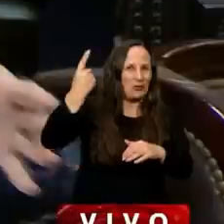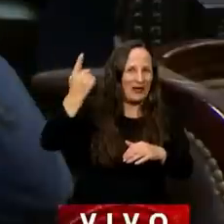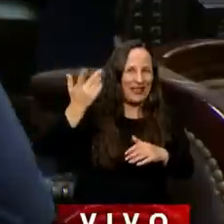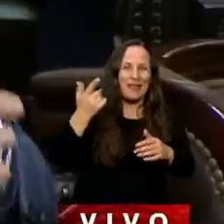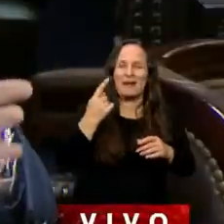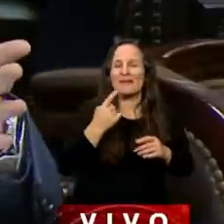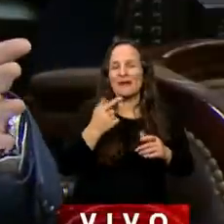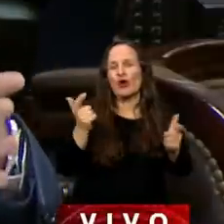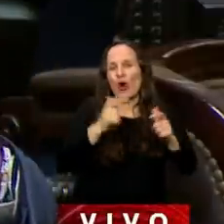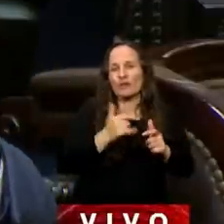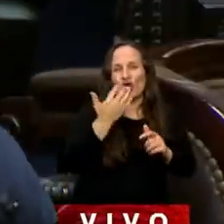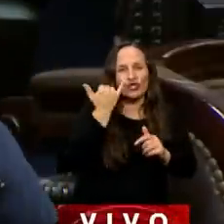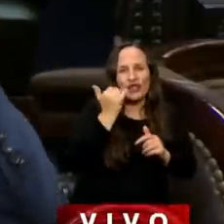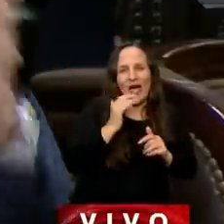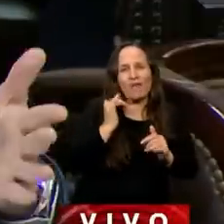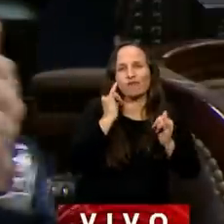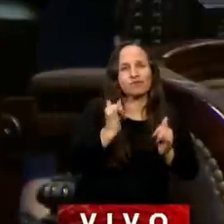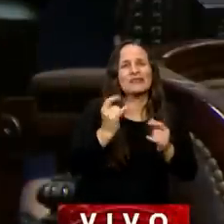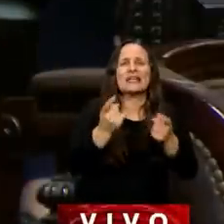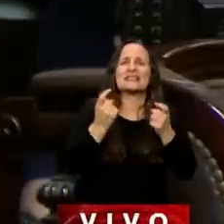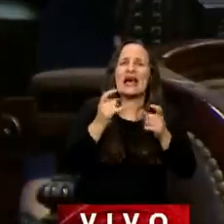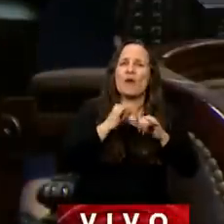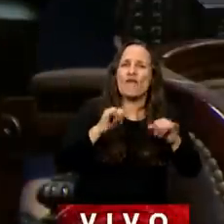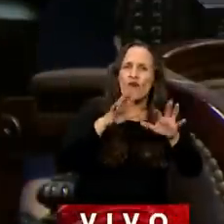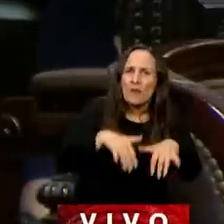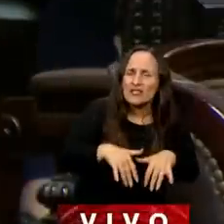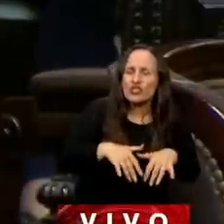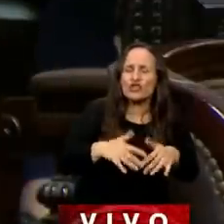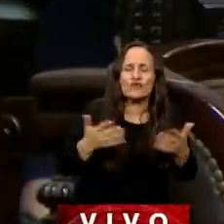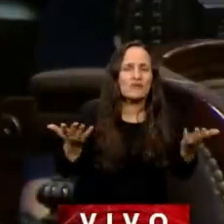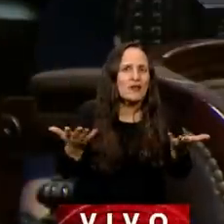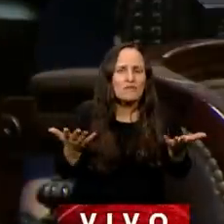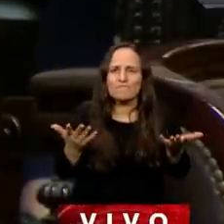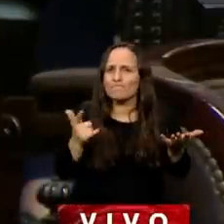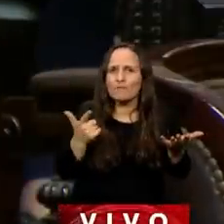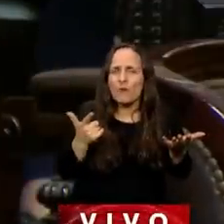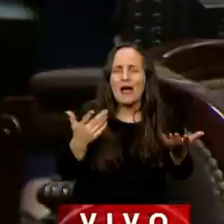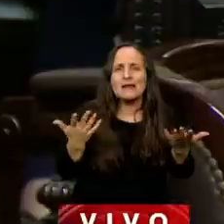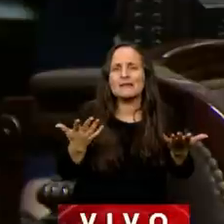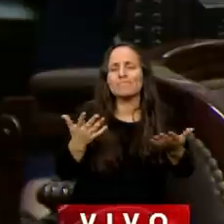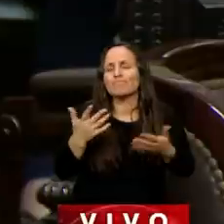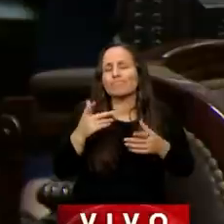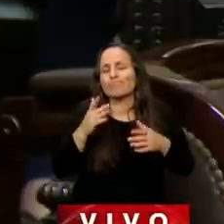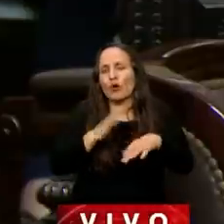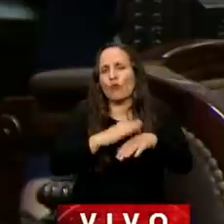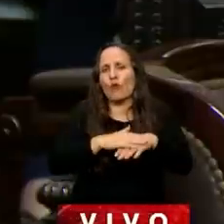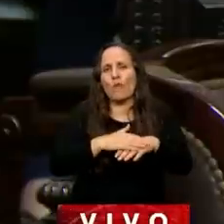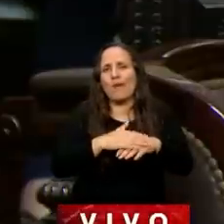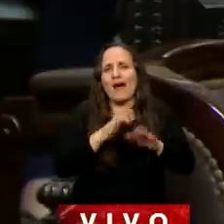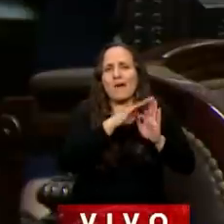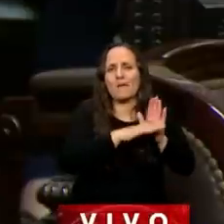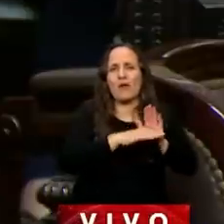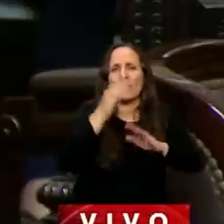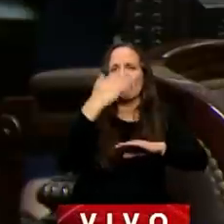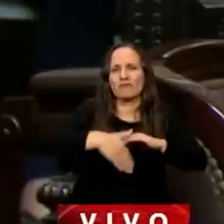la comisión, necesitamos contar con información, no han ingresado en esta casa, lamentablemente fruto del vencimiento del programa. No tenemos informes